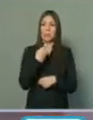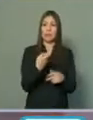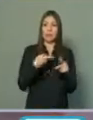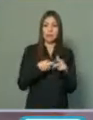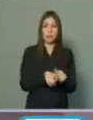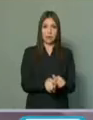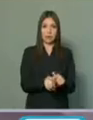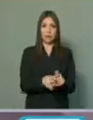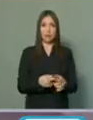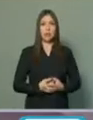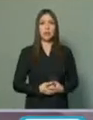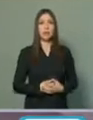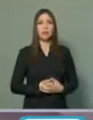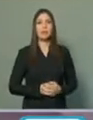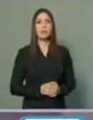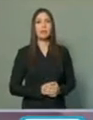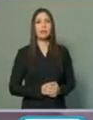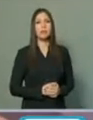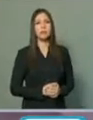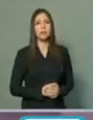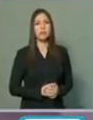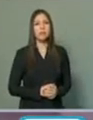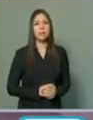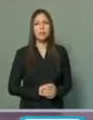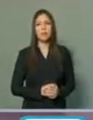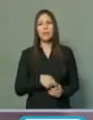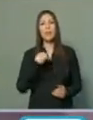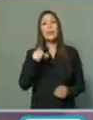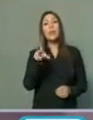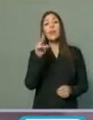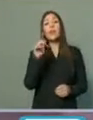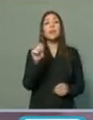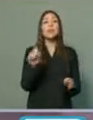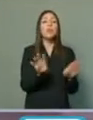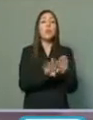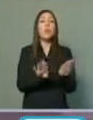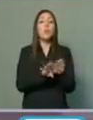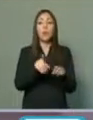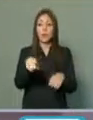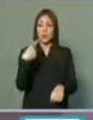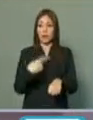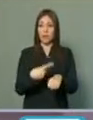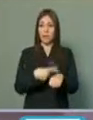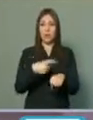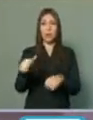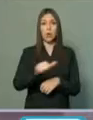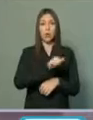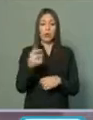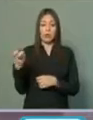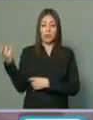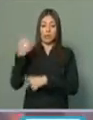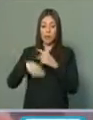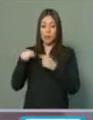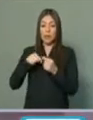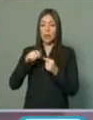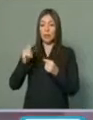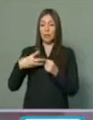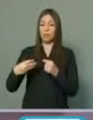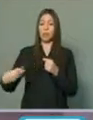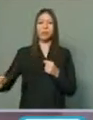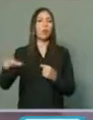se asocia, no es como un disparador de otras enfermedades, sino que se asocia con otras enfermedades, ¿no? Y sobre todo